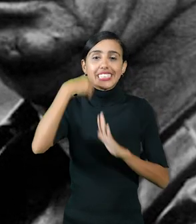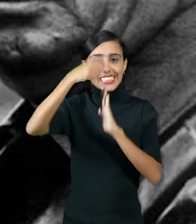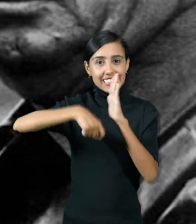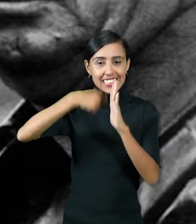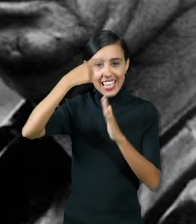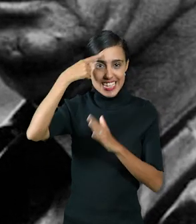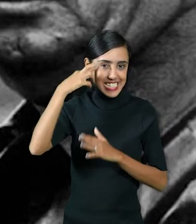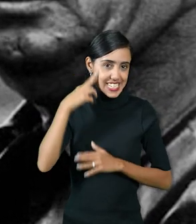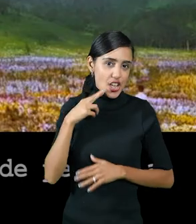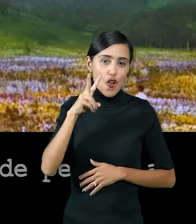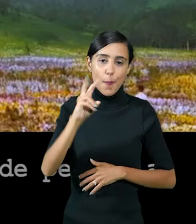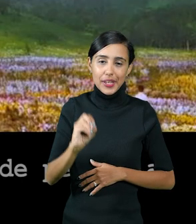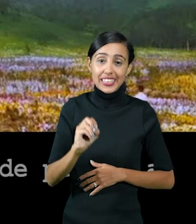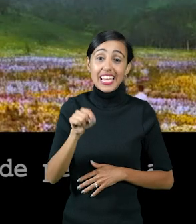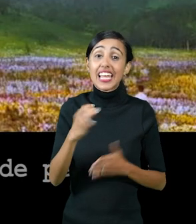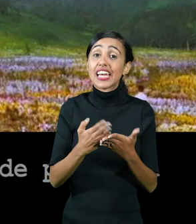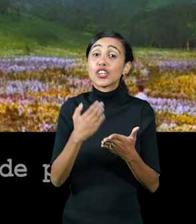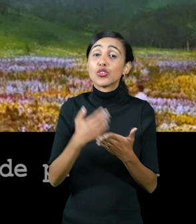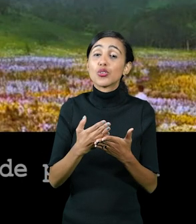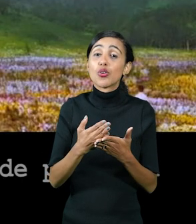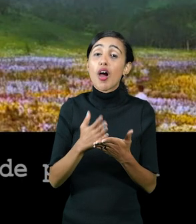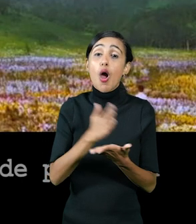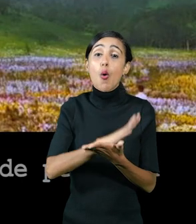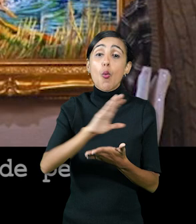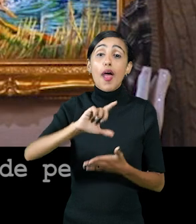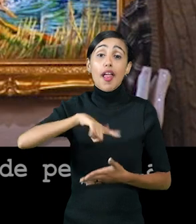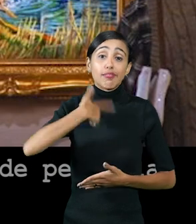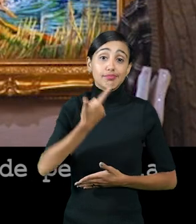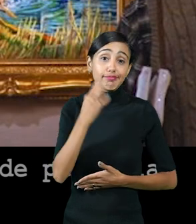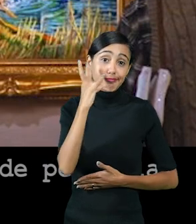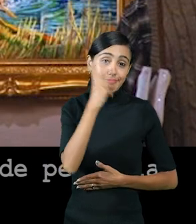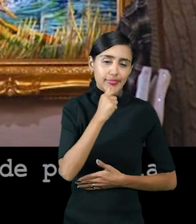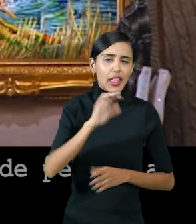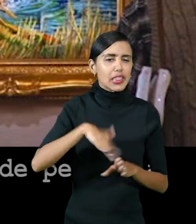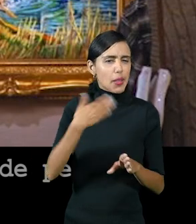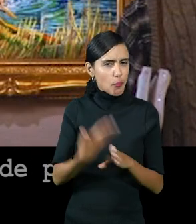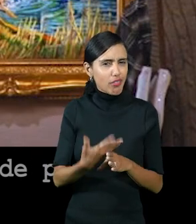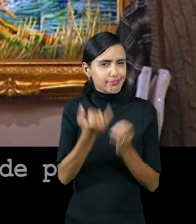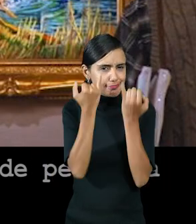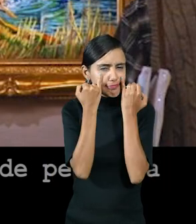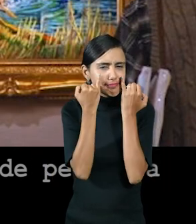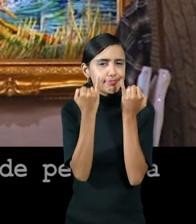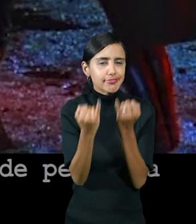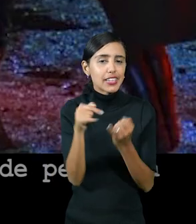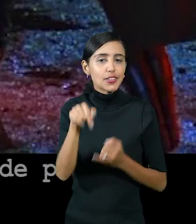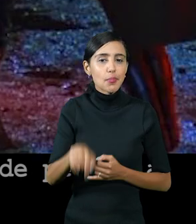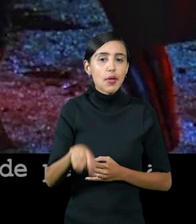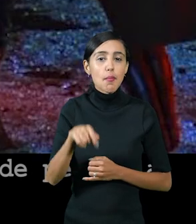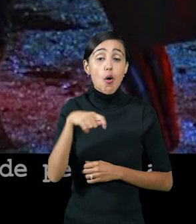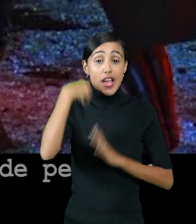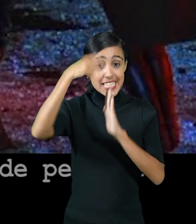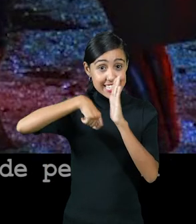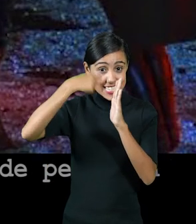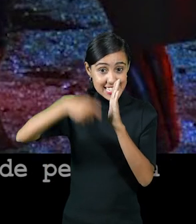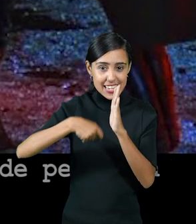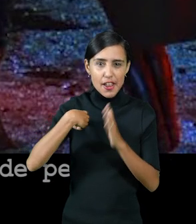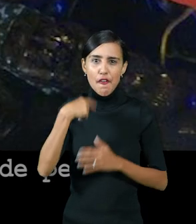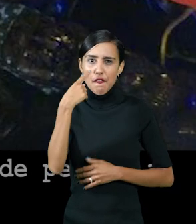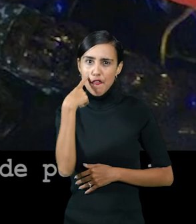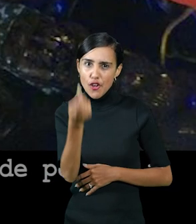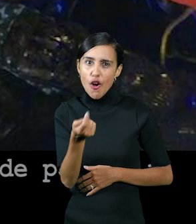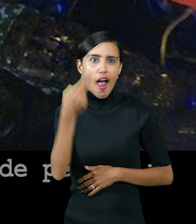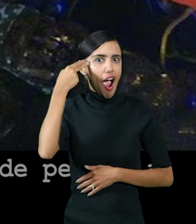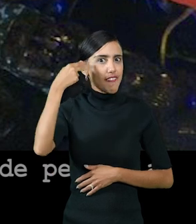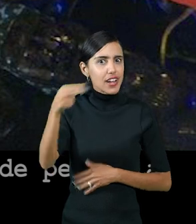siglo XX. Estudió en la Academia de Bellas Artes, pero años después se interesó por el cine. Kurosawa descubrió que sus habilidades con